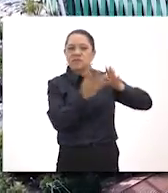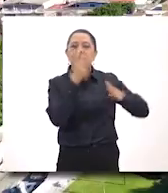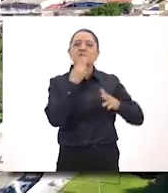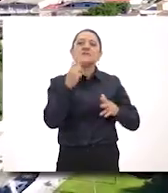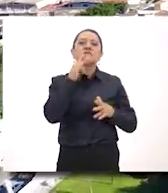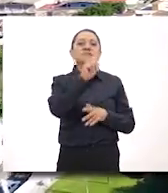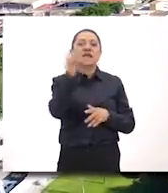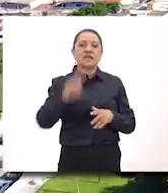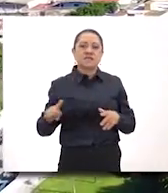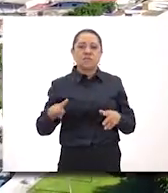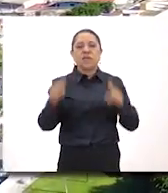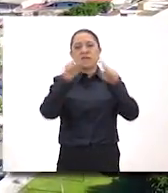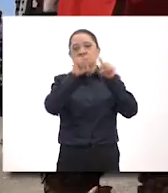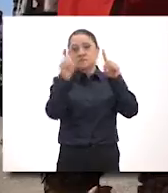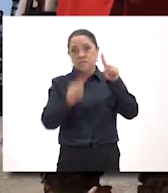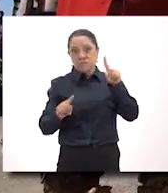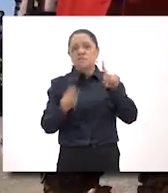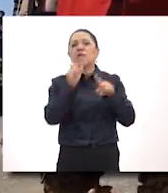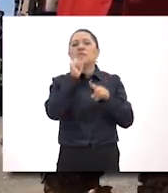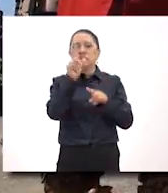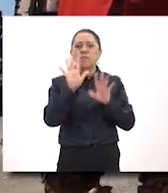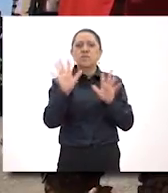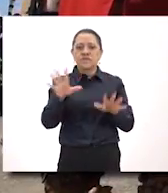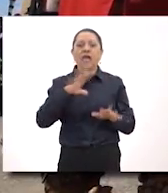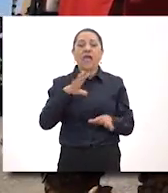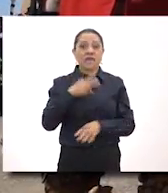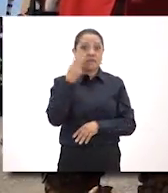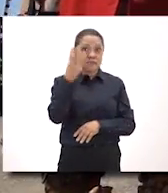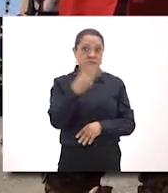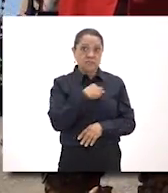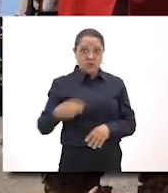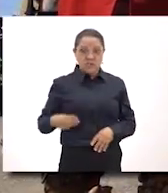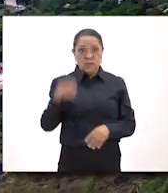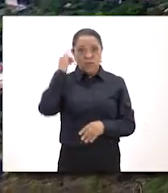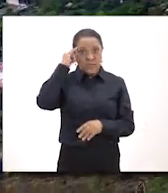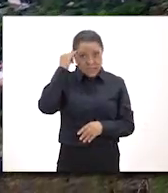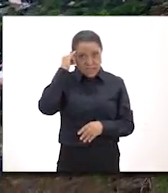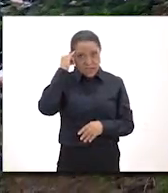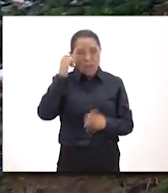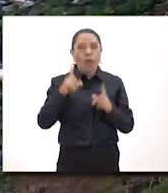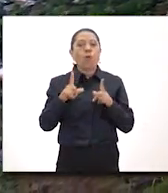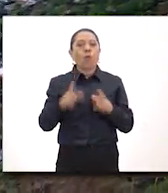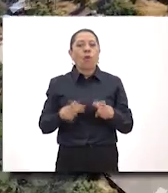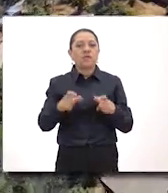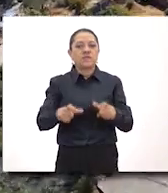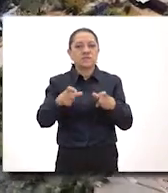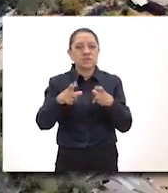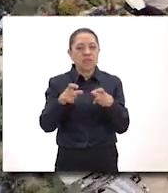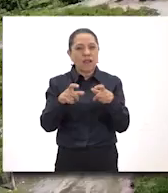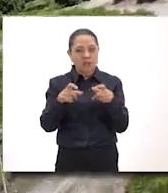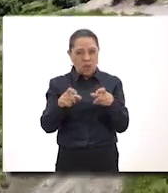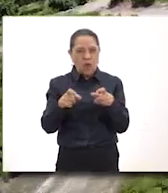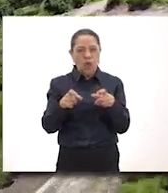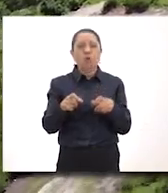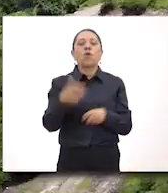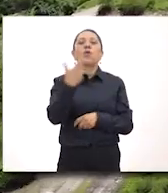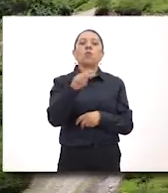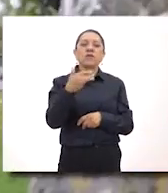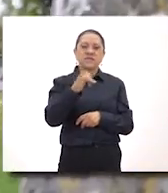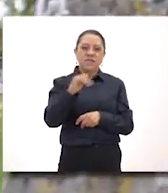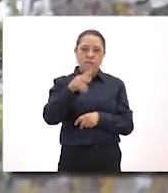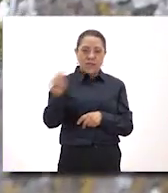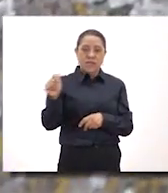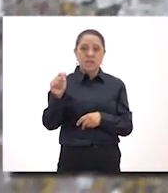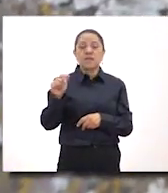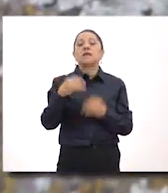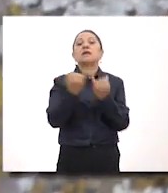Zacatepec y Zacualpan de Amilpas, además de contar con 3 municipios indígenas: Coatetelco, Hueyapan y Sosocotla.